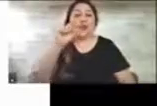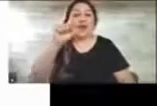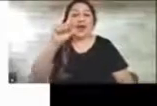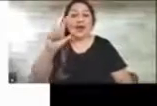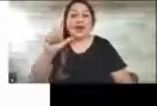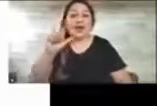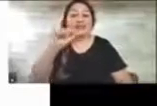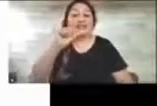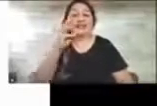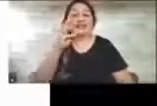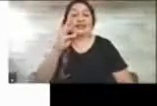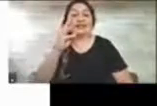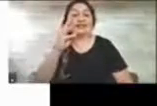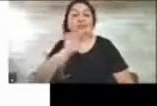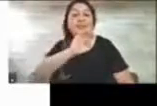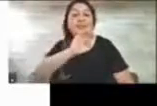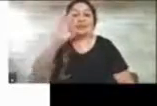Para